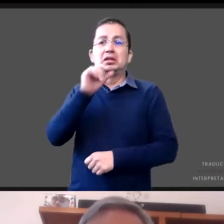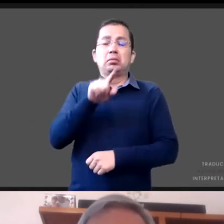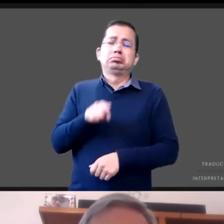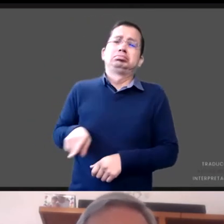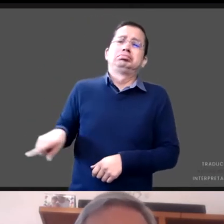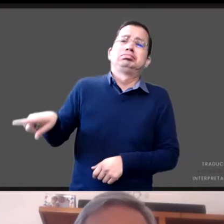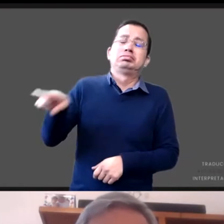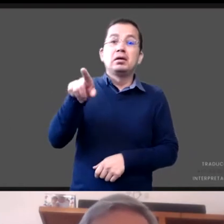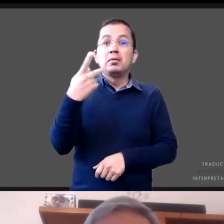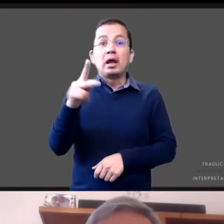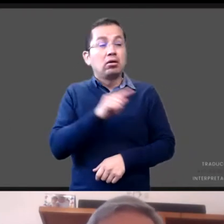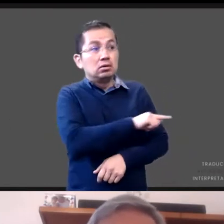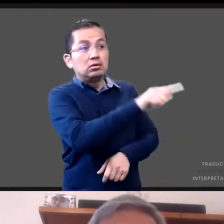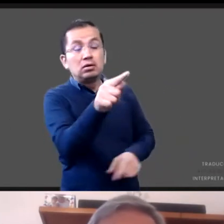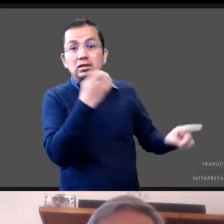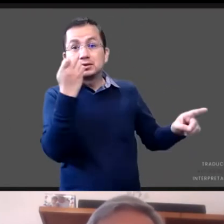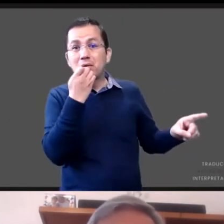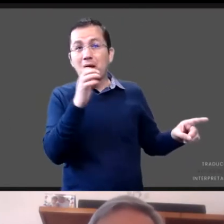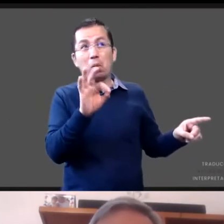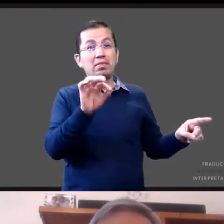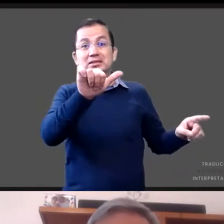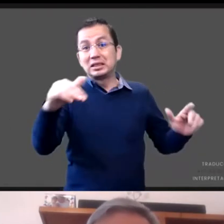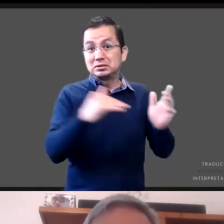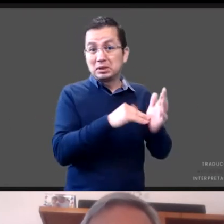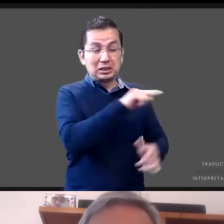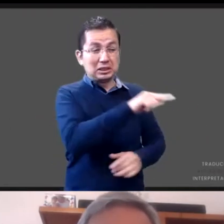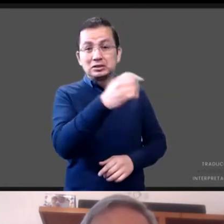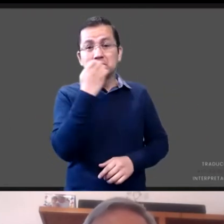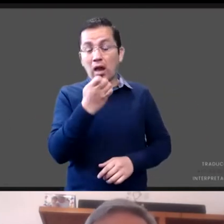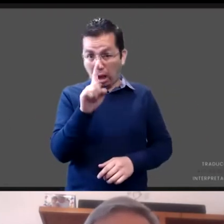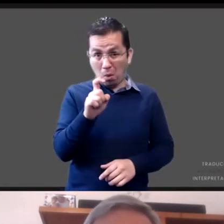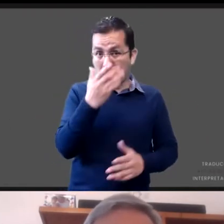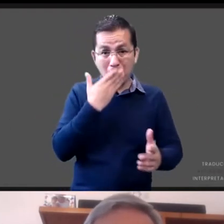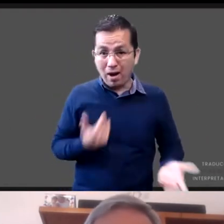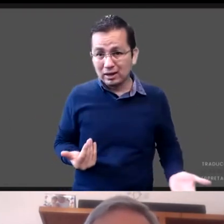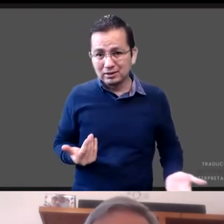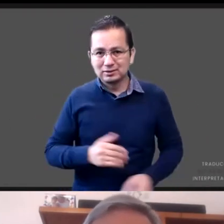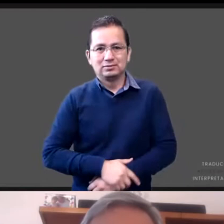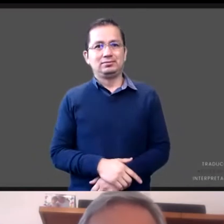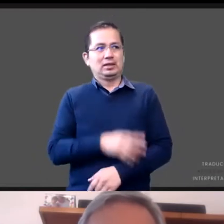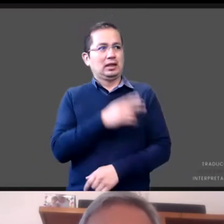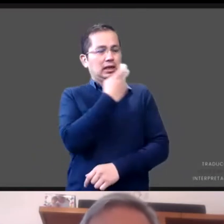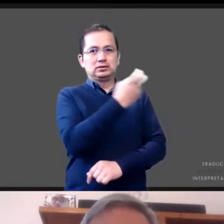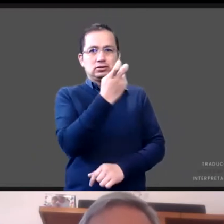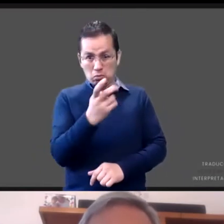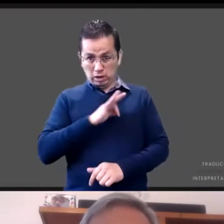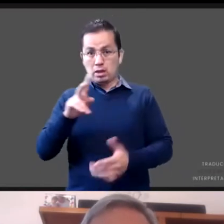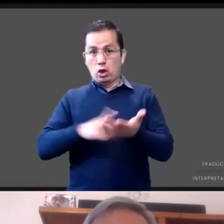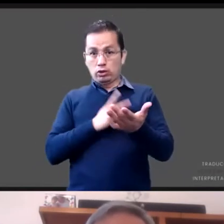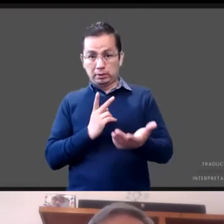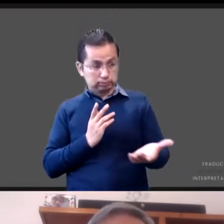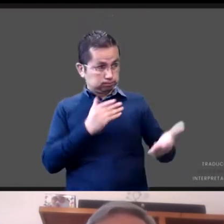no tienen agua potable y que es imposible el regreso presencial a esas escuelas si